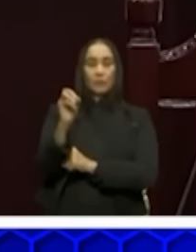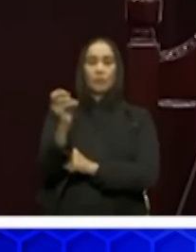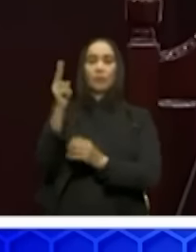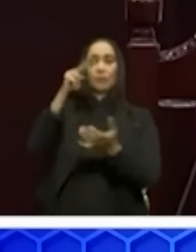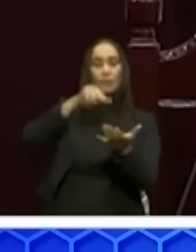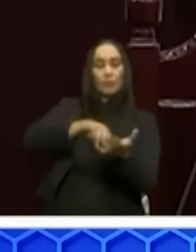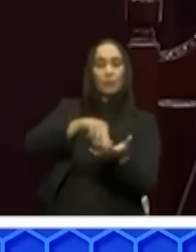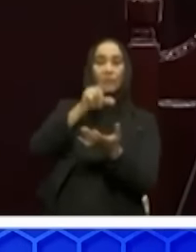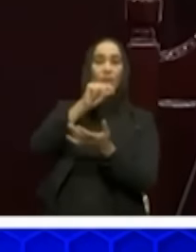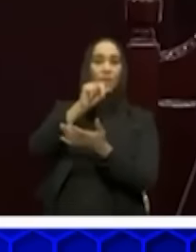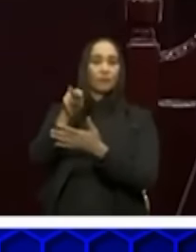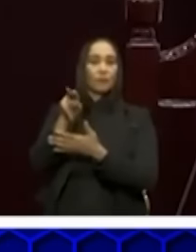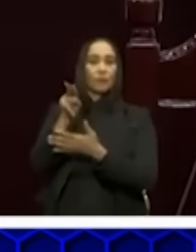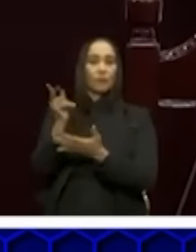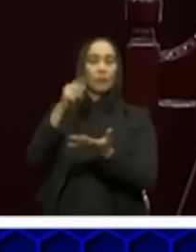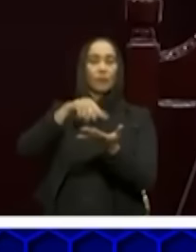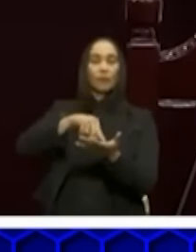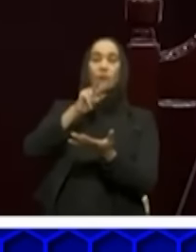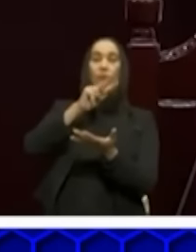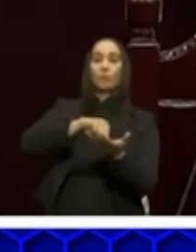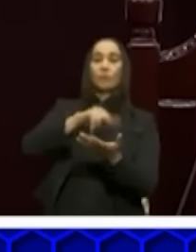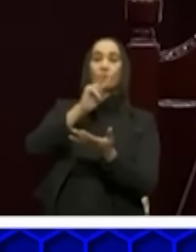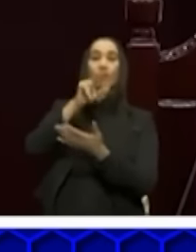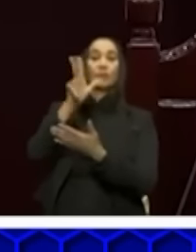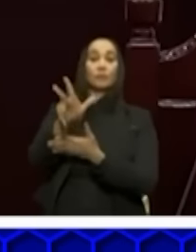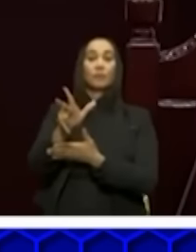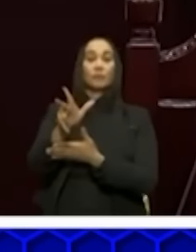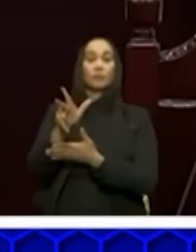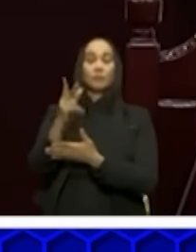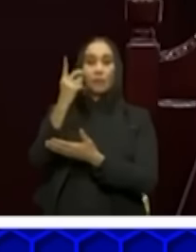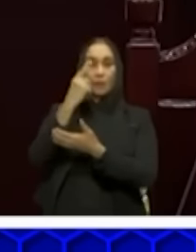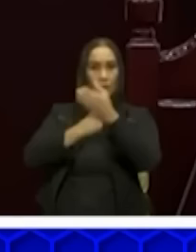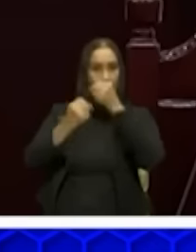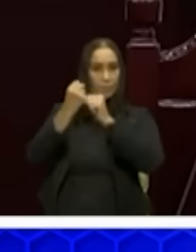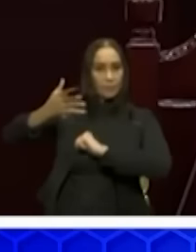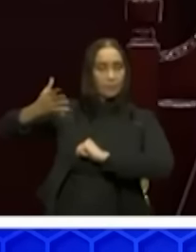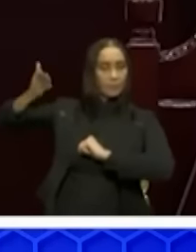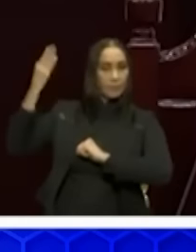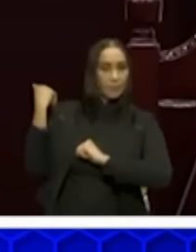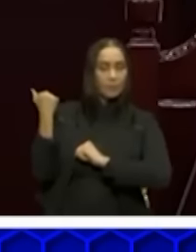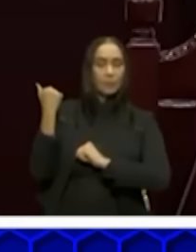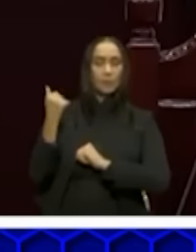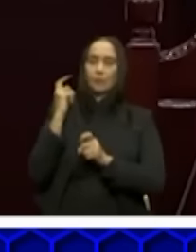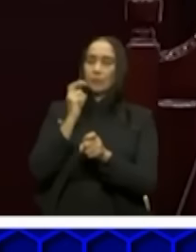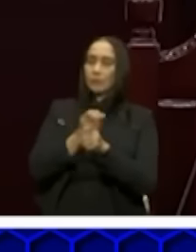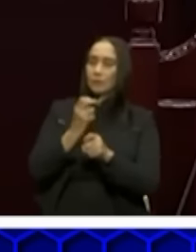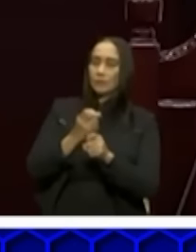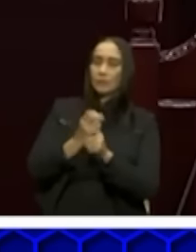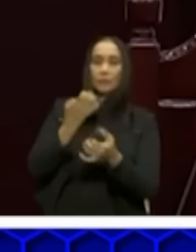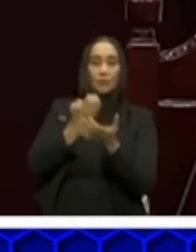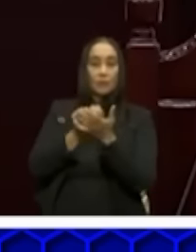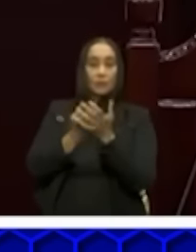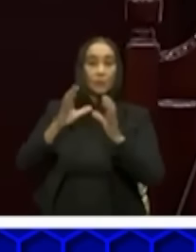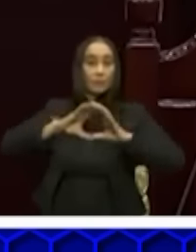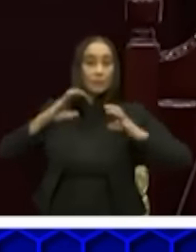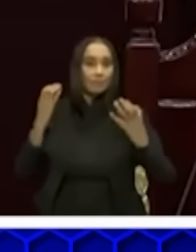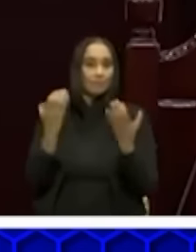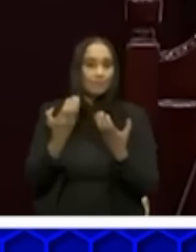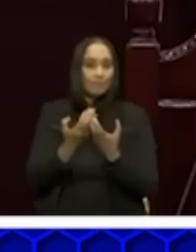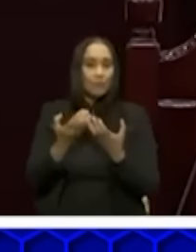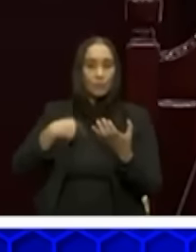sociedad donde el que venga le dé continuidad bueno el poder